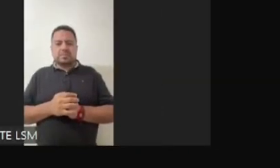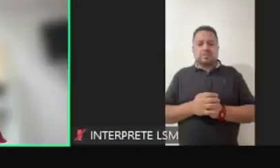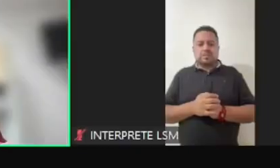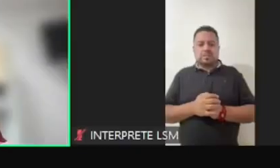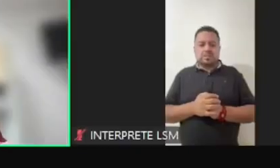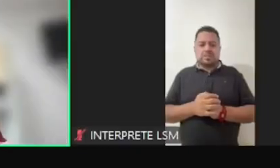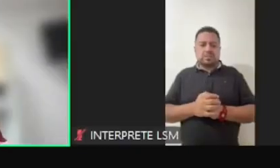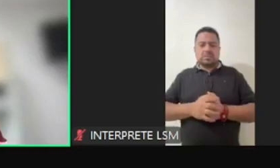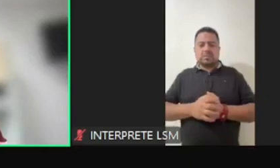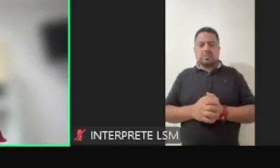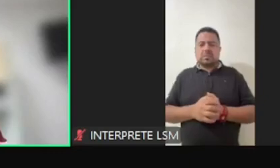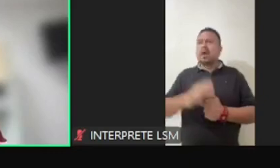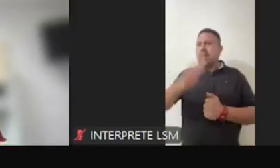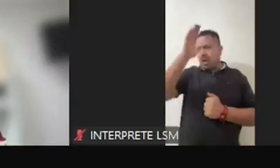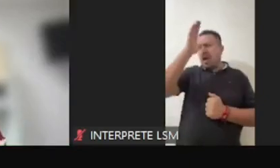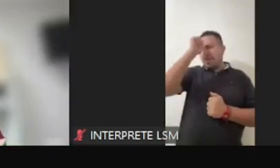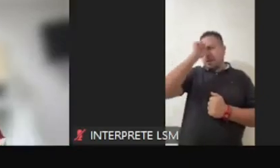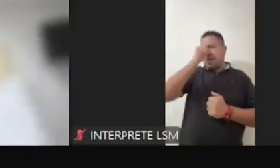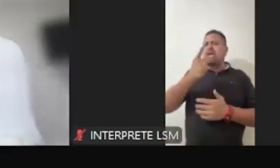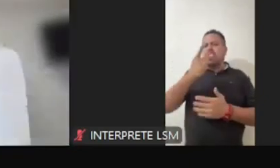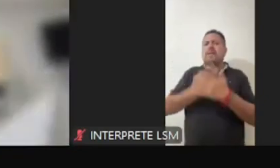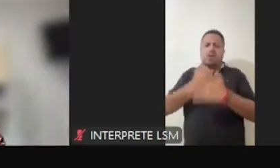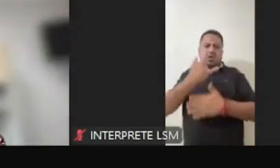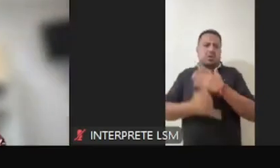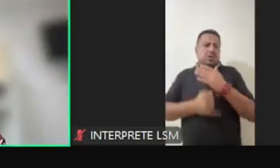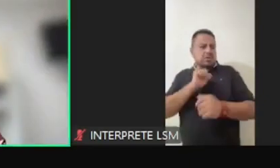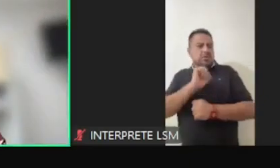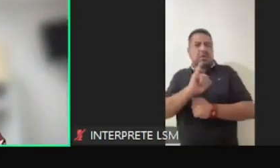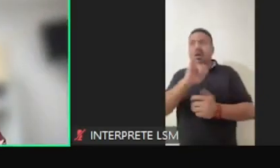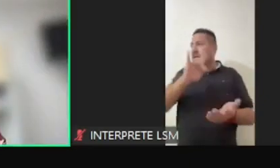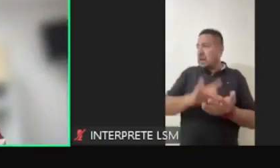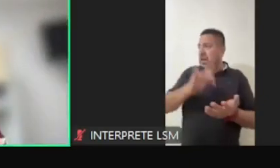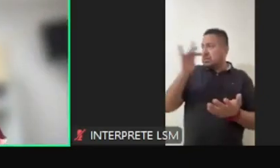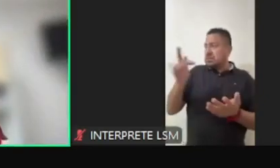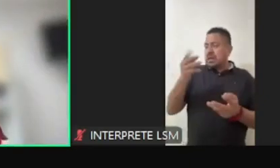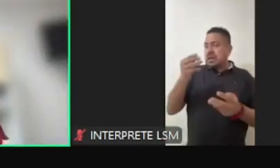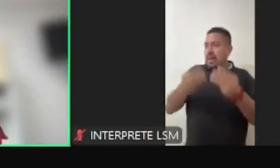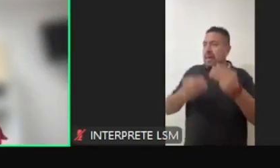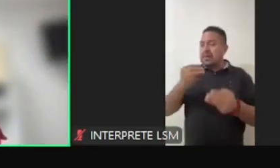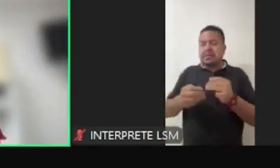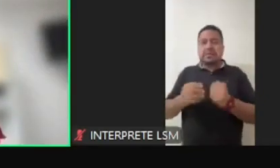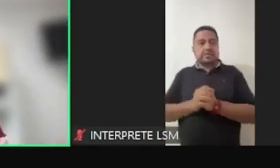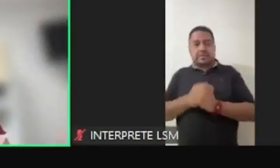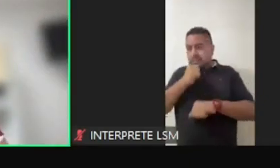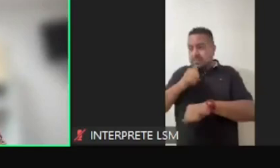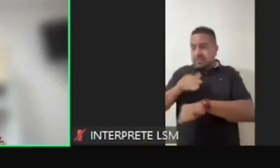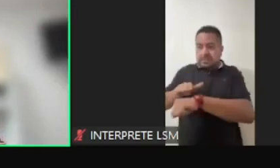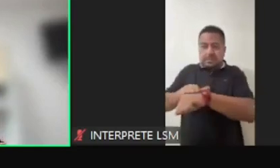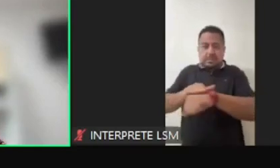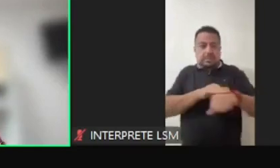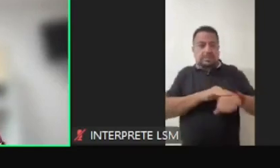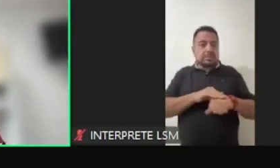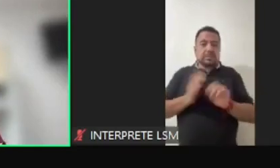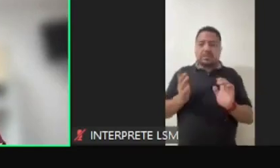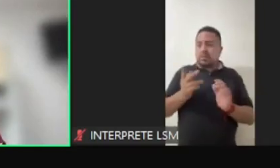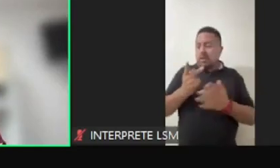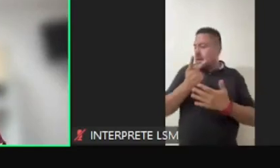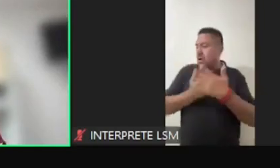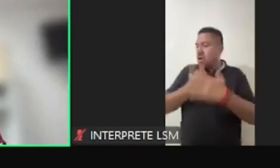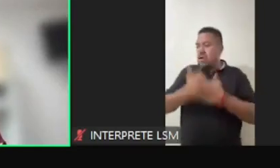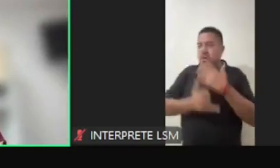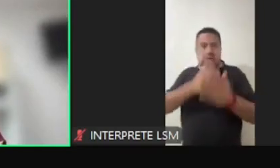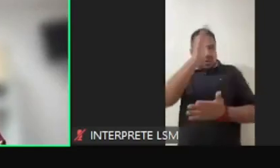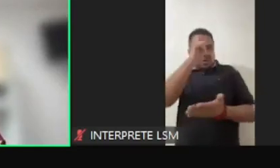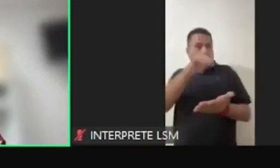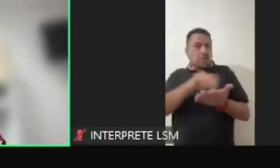chinol a favor de los proyectos Gracias magistrada magistradas magistrado los proyectos de acuerdos